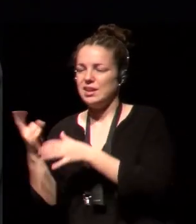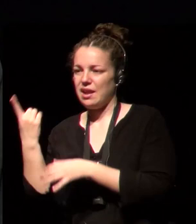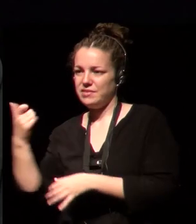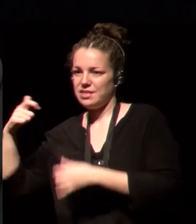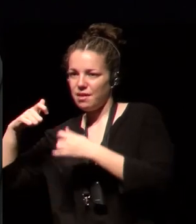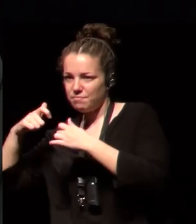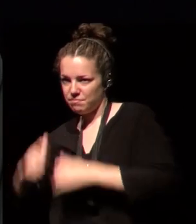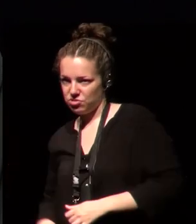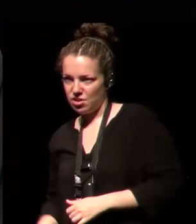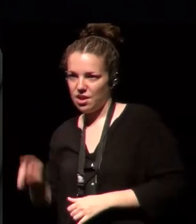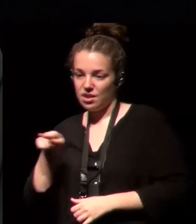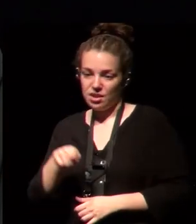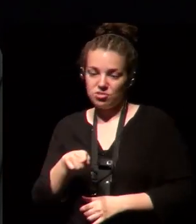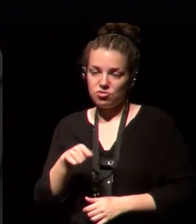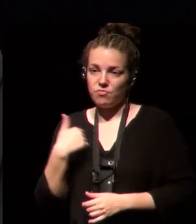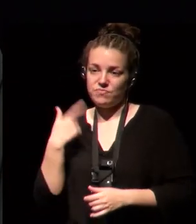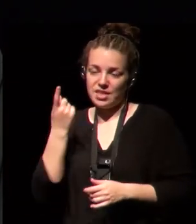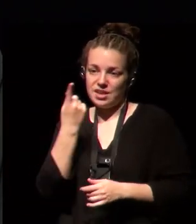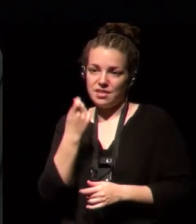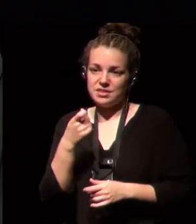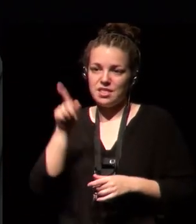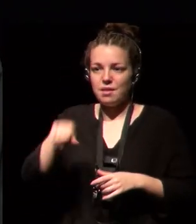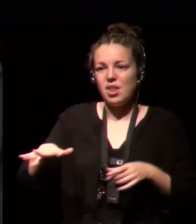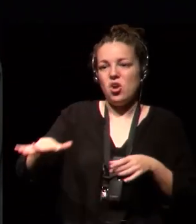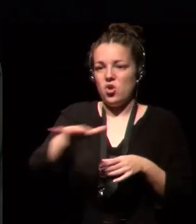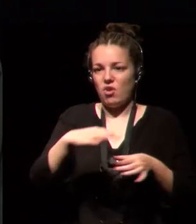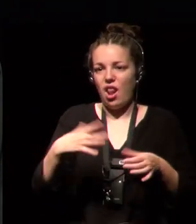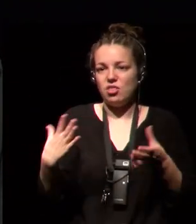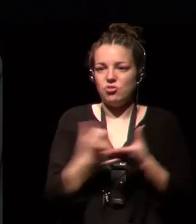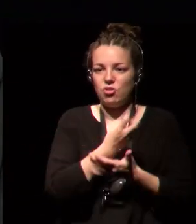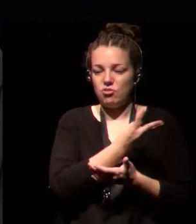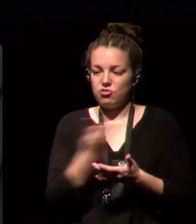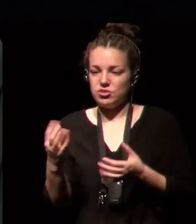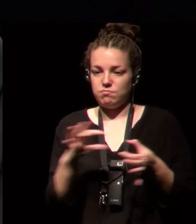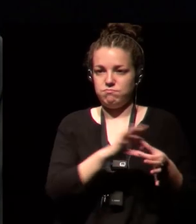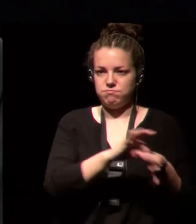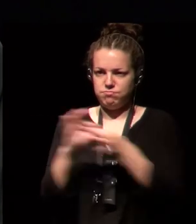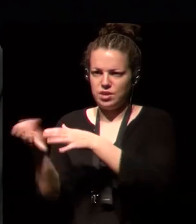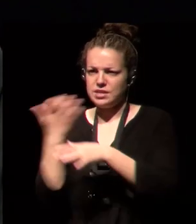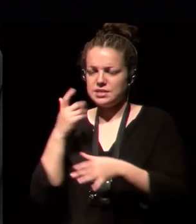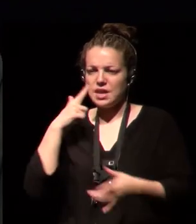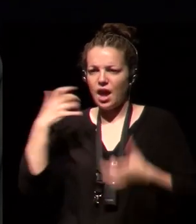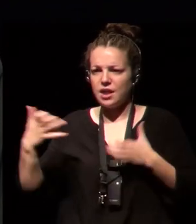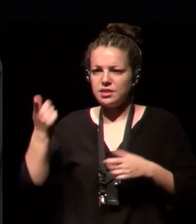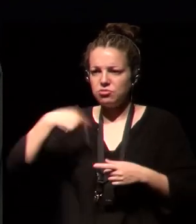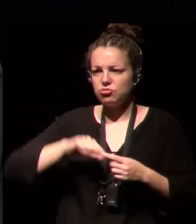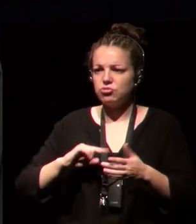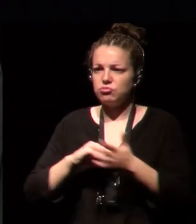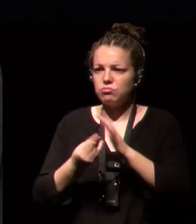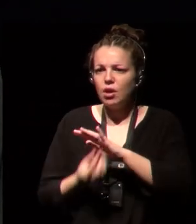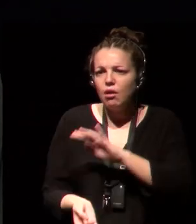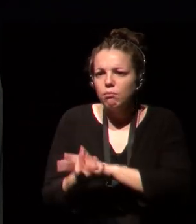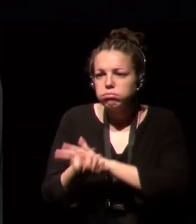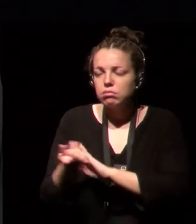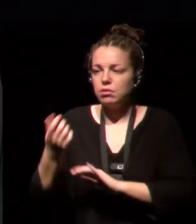importante local. Y si el arte que produzcamos es suficientemente bueno, como individuos, nosotros también vamos a estar muy